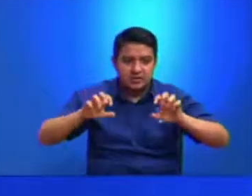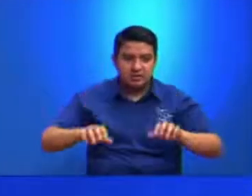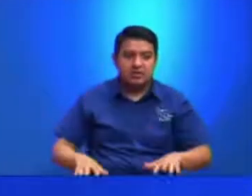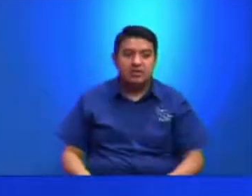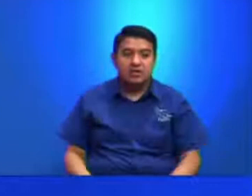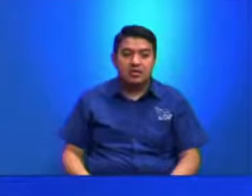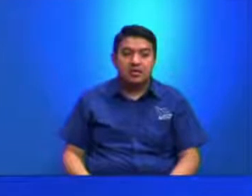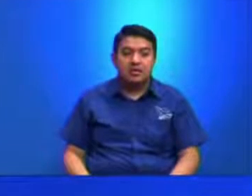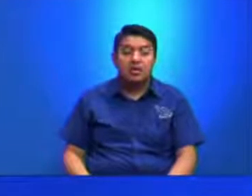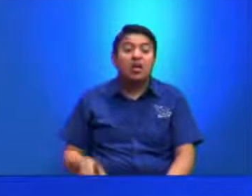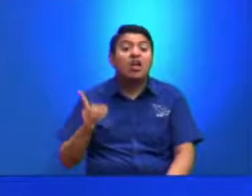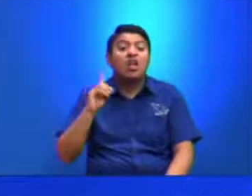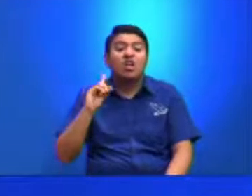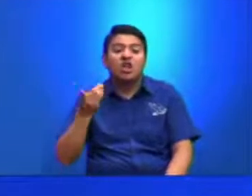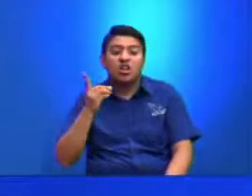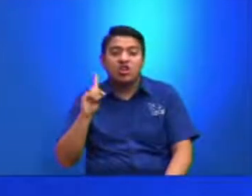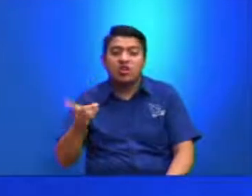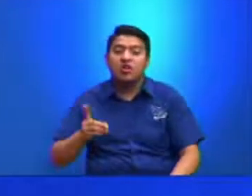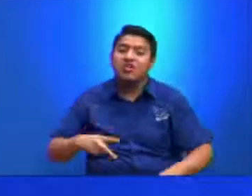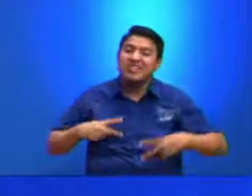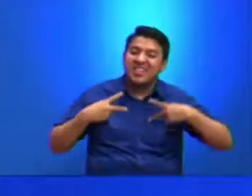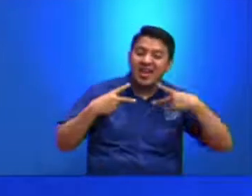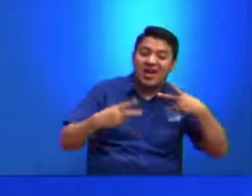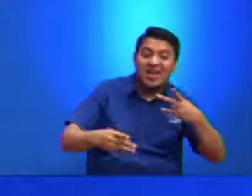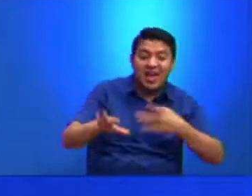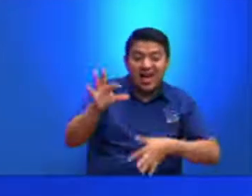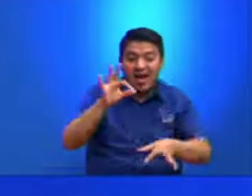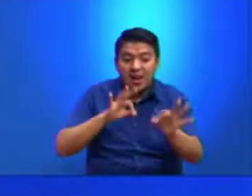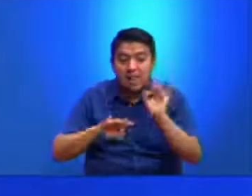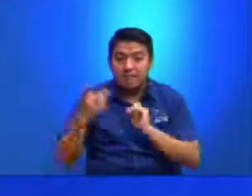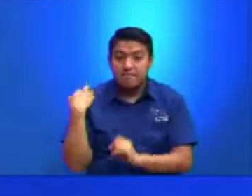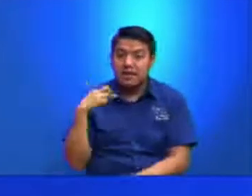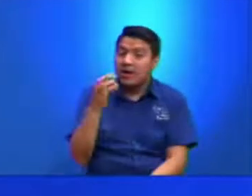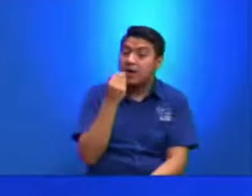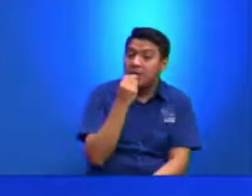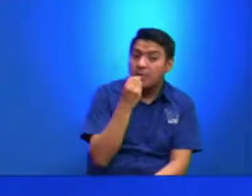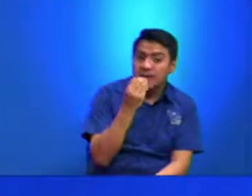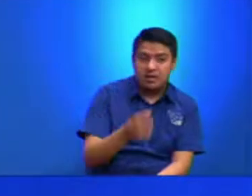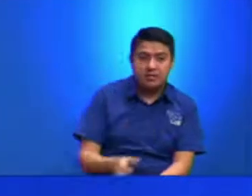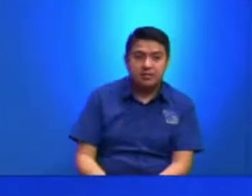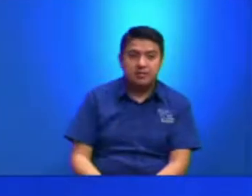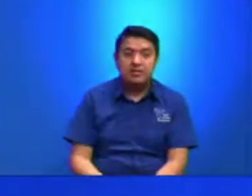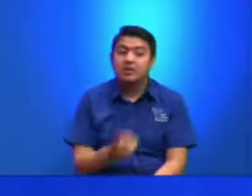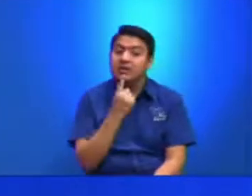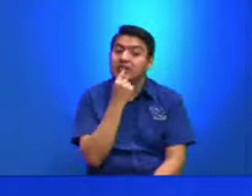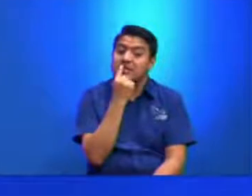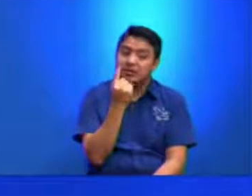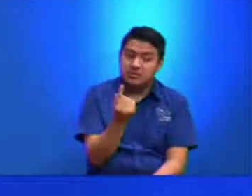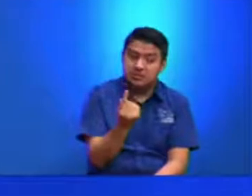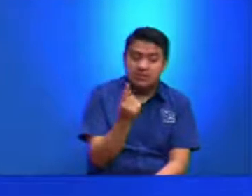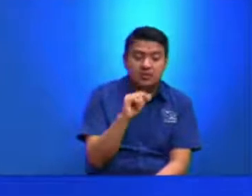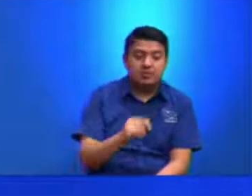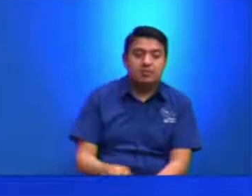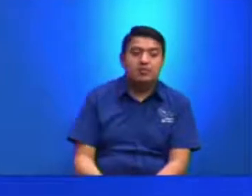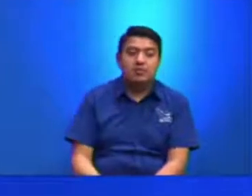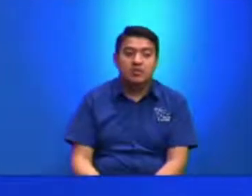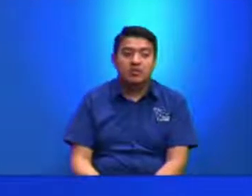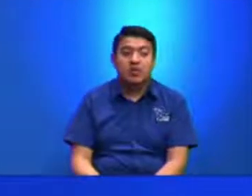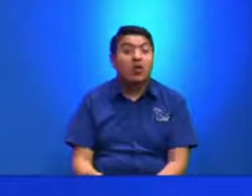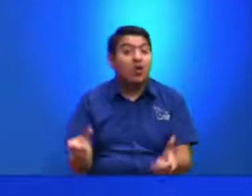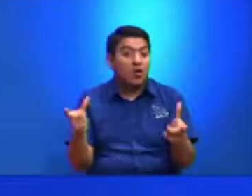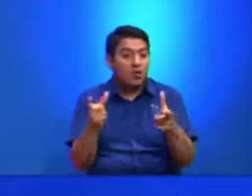para ver en dónde hay algo para sustentarse. Y dice, con los